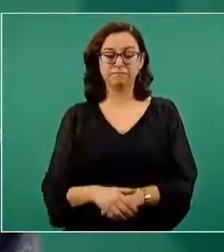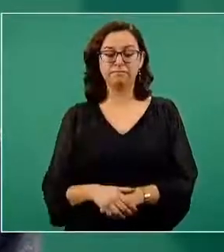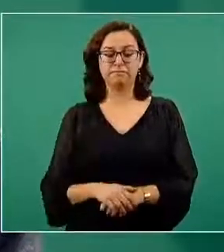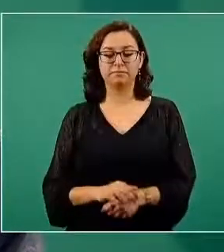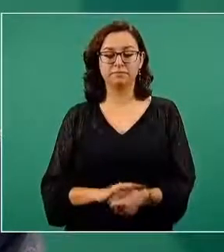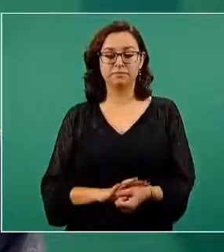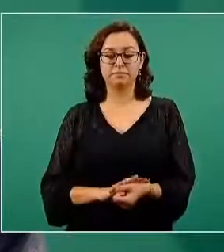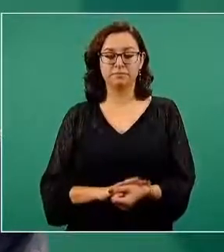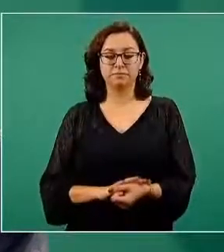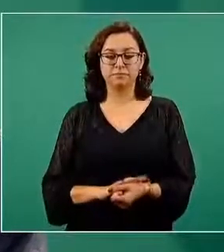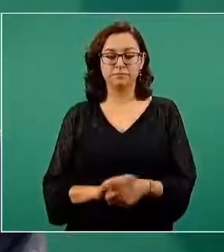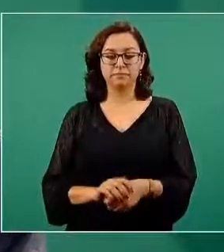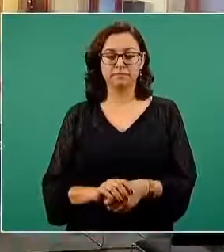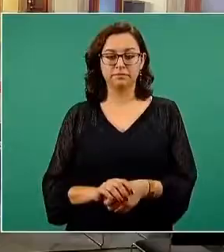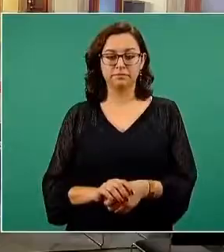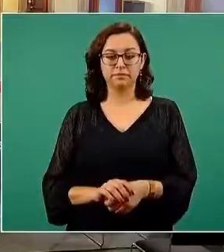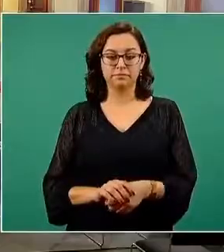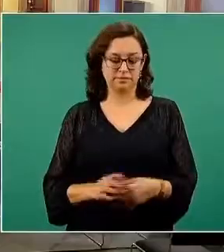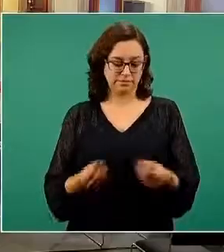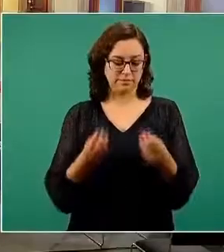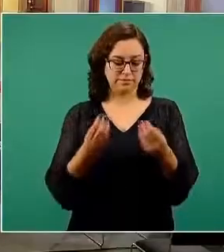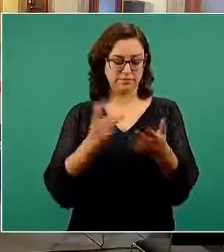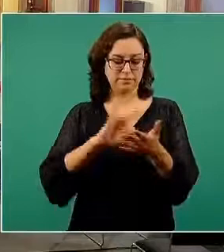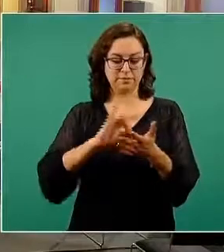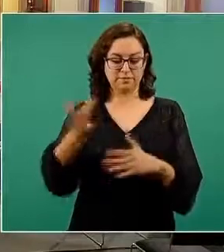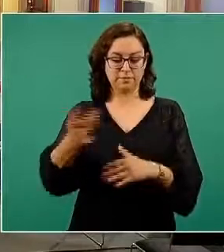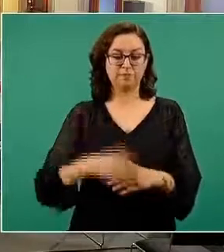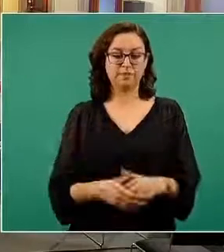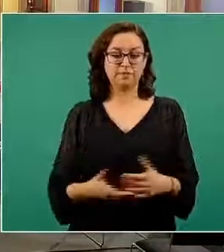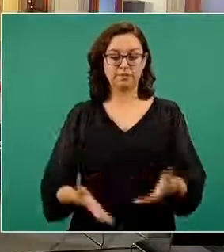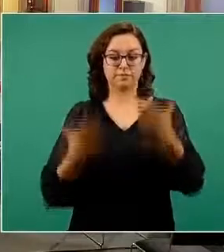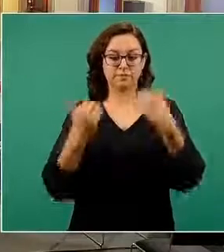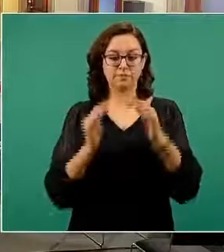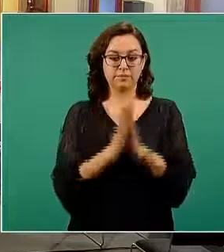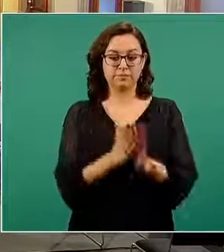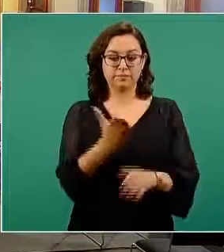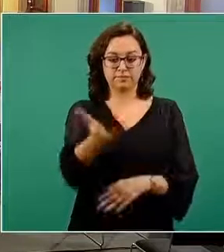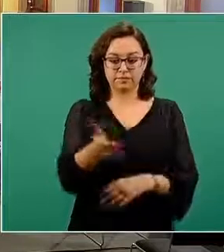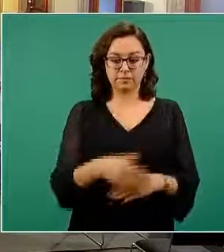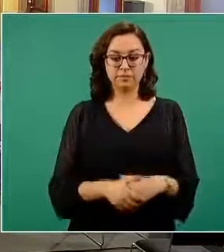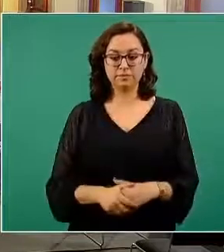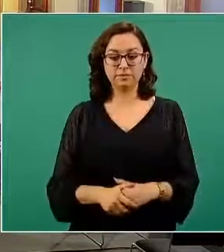prevención, de control, de estudio del brote. Muchas gracias. Por favor, adelante.